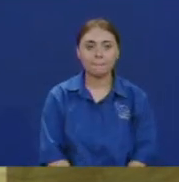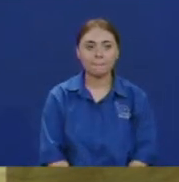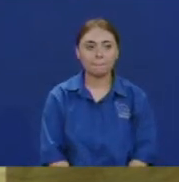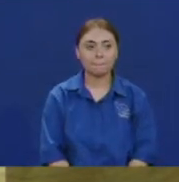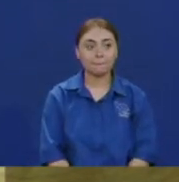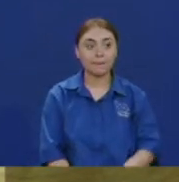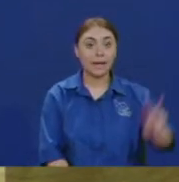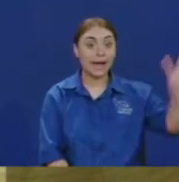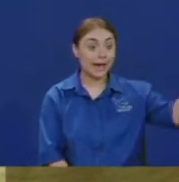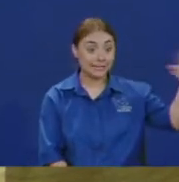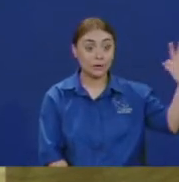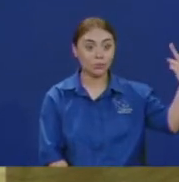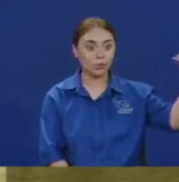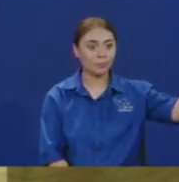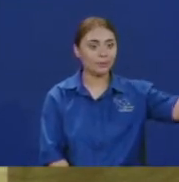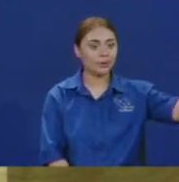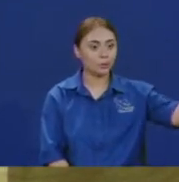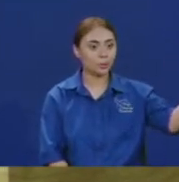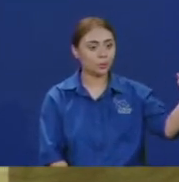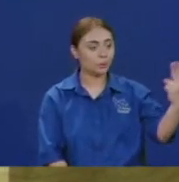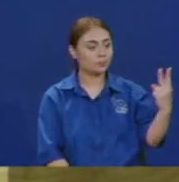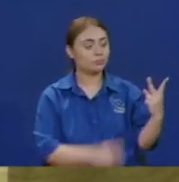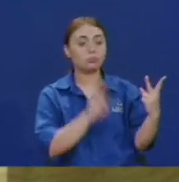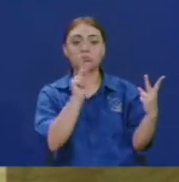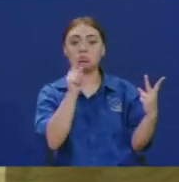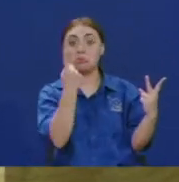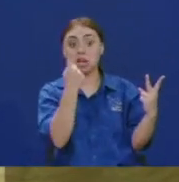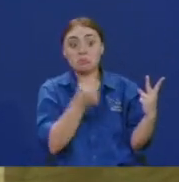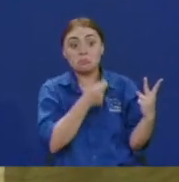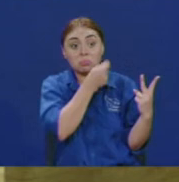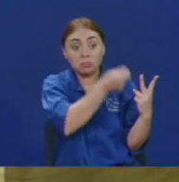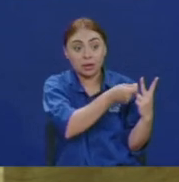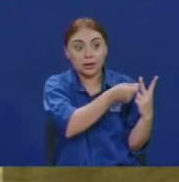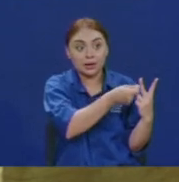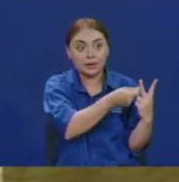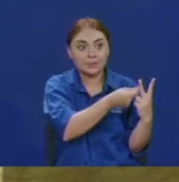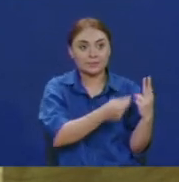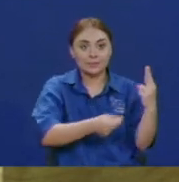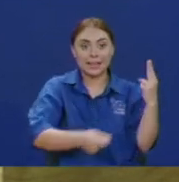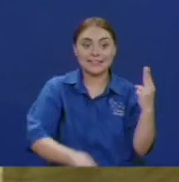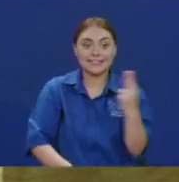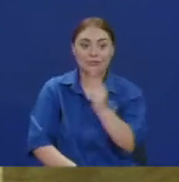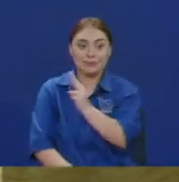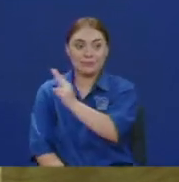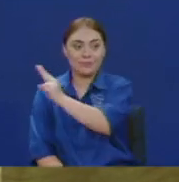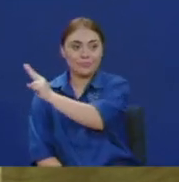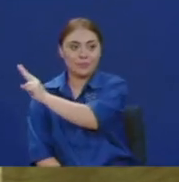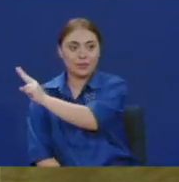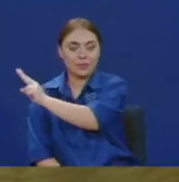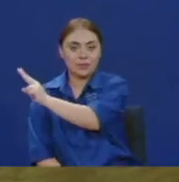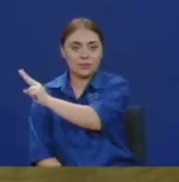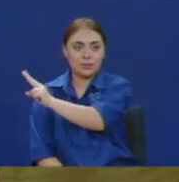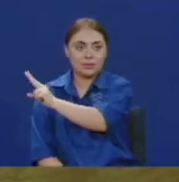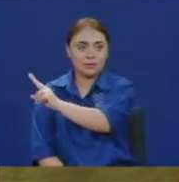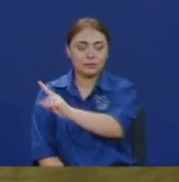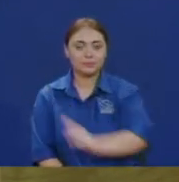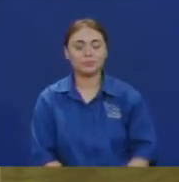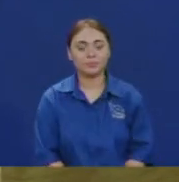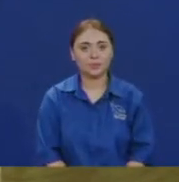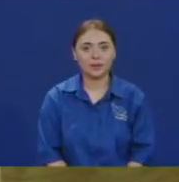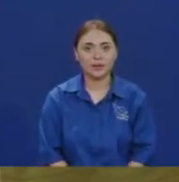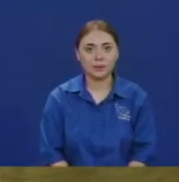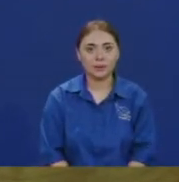Cuando le tocó el turno, un denario. Se puso bien bravo. Es una